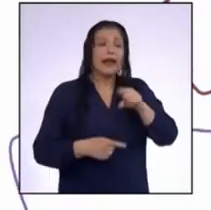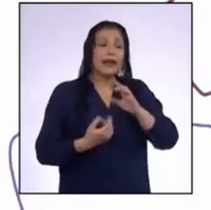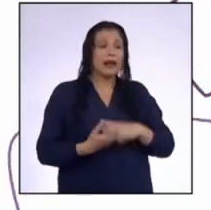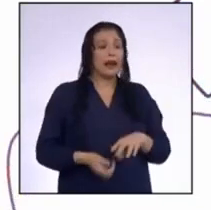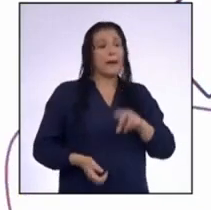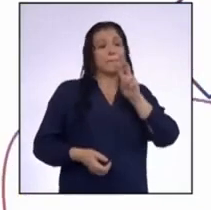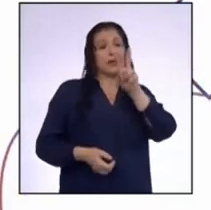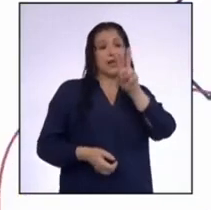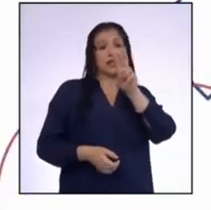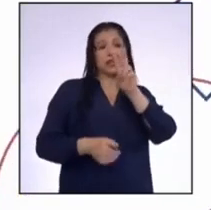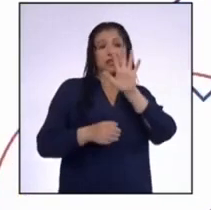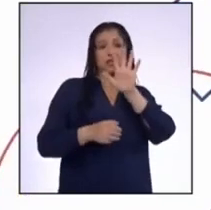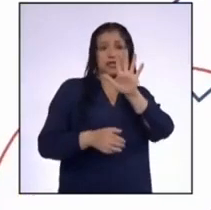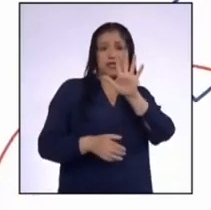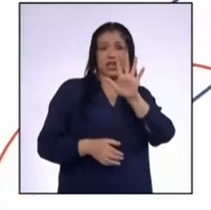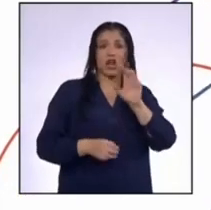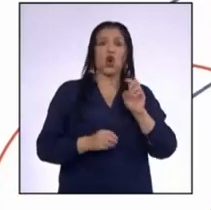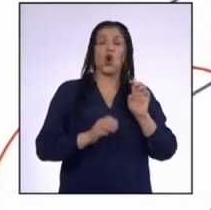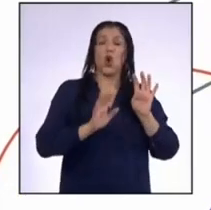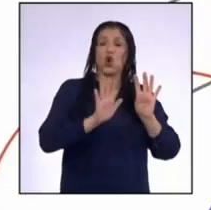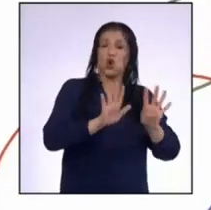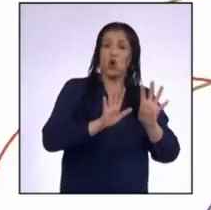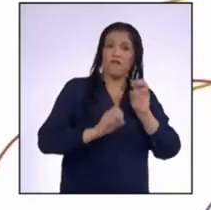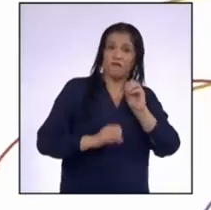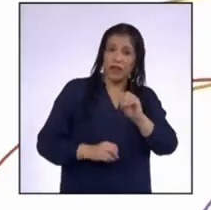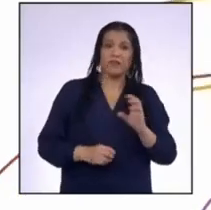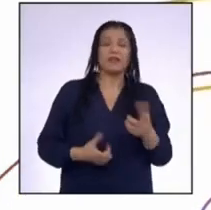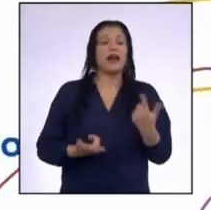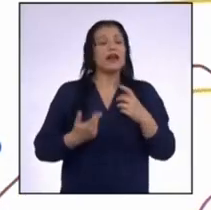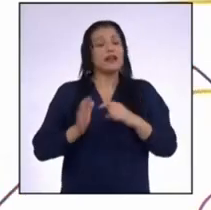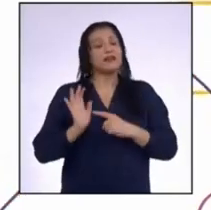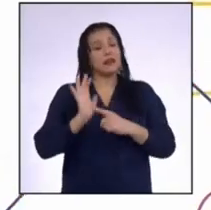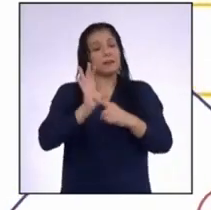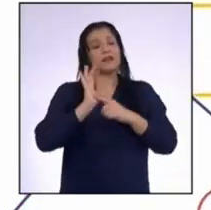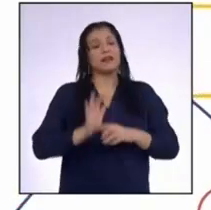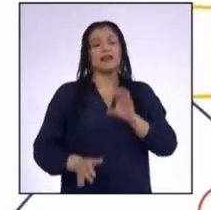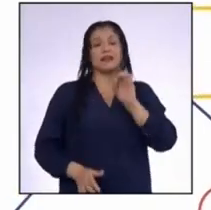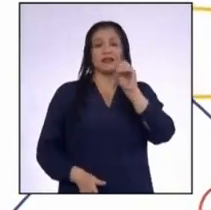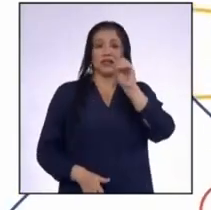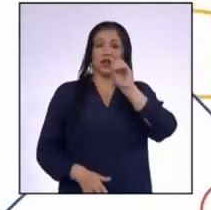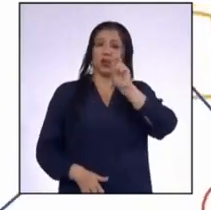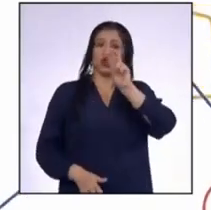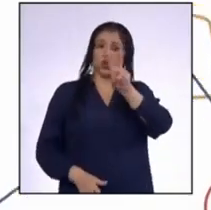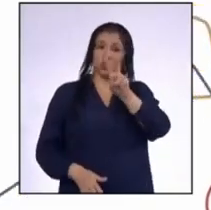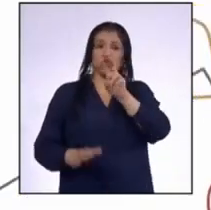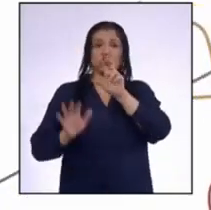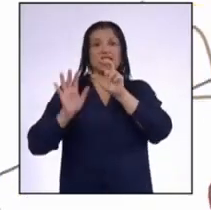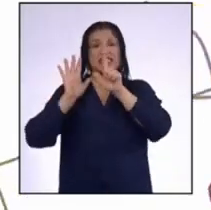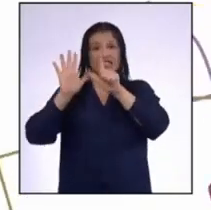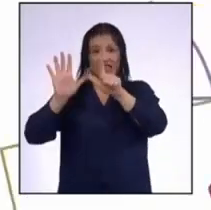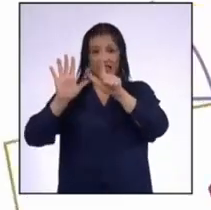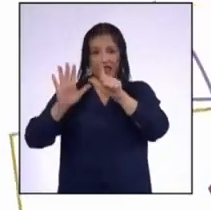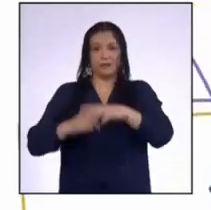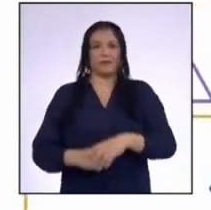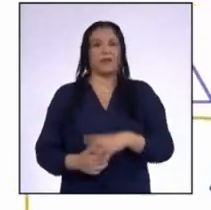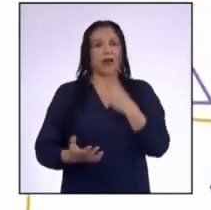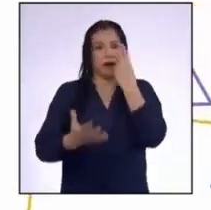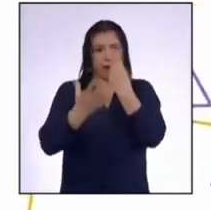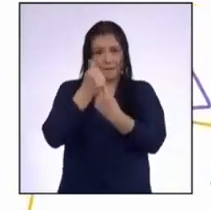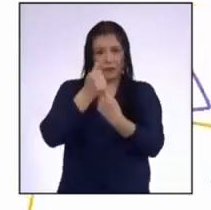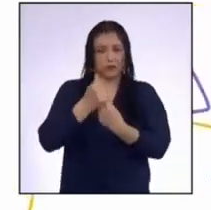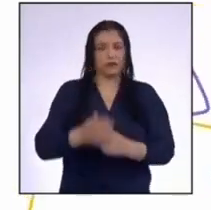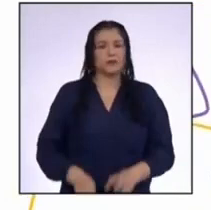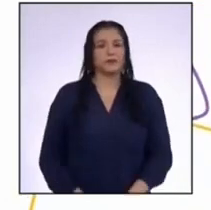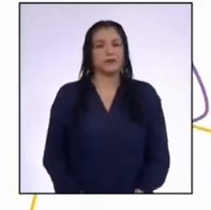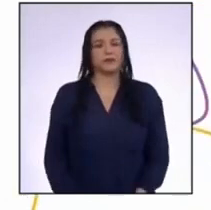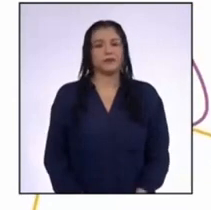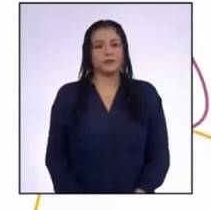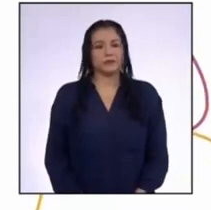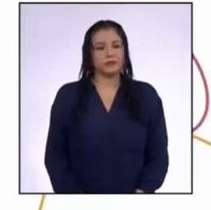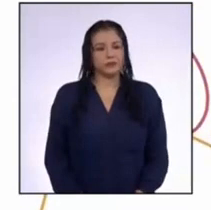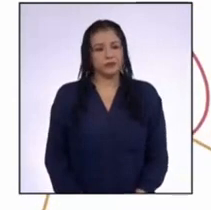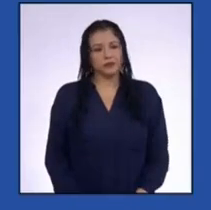fracción 25 noventavos se representa mediante una expresión decimal periódico mixto.